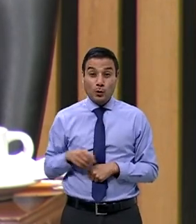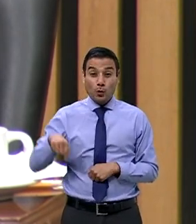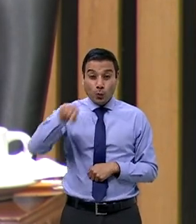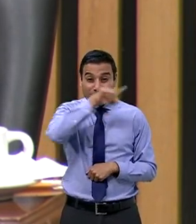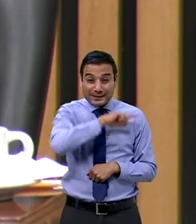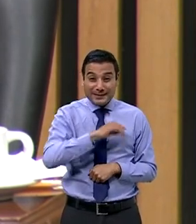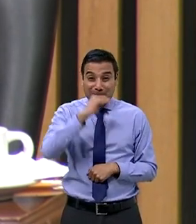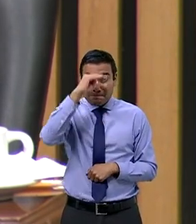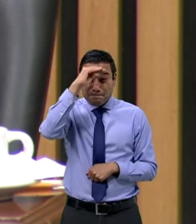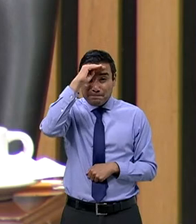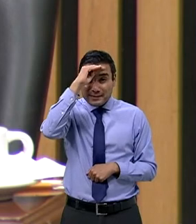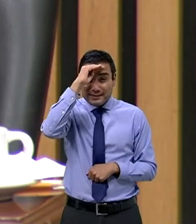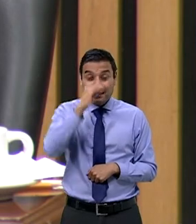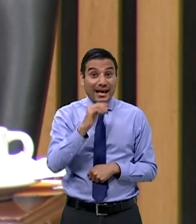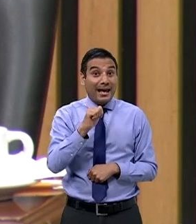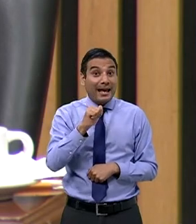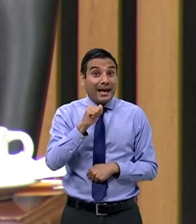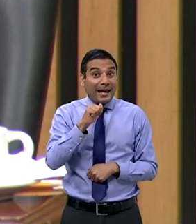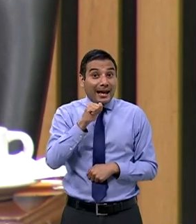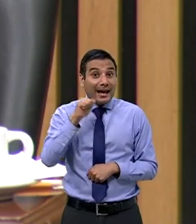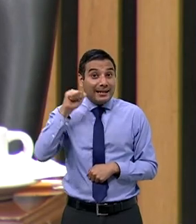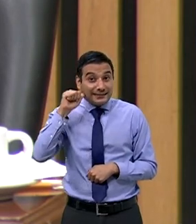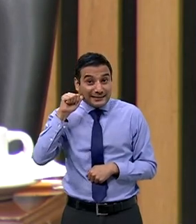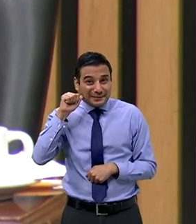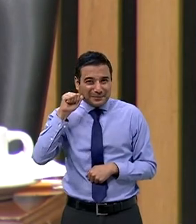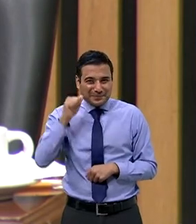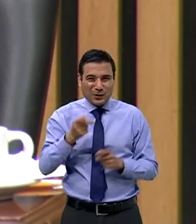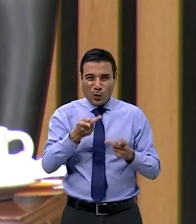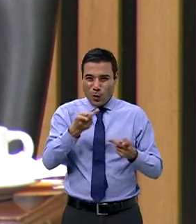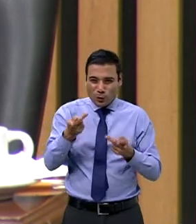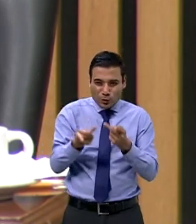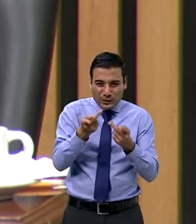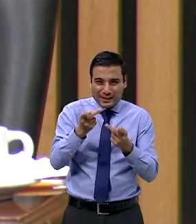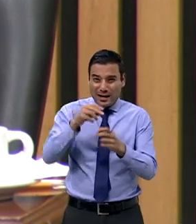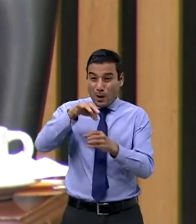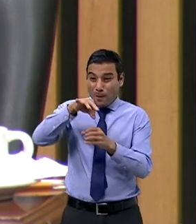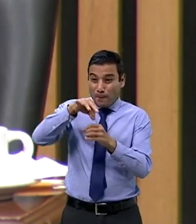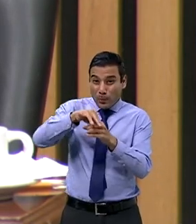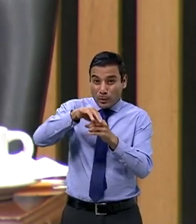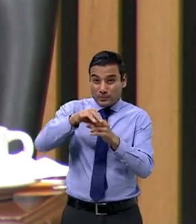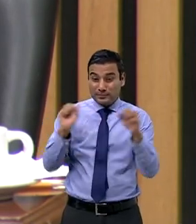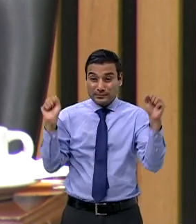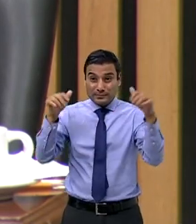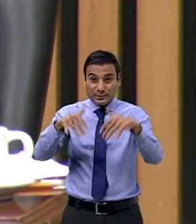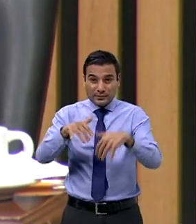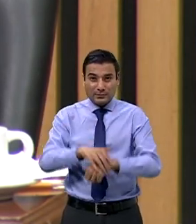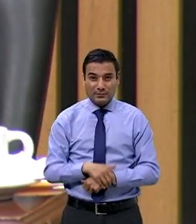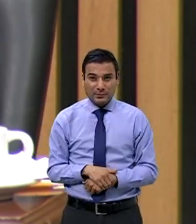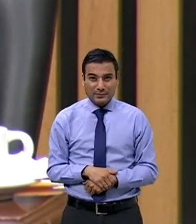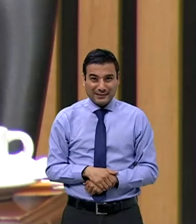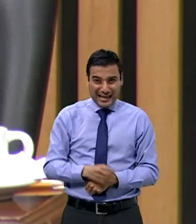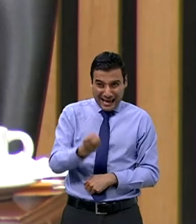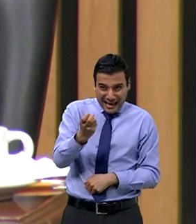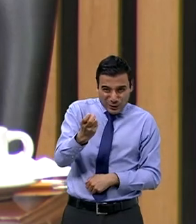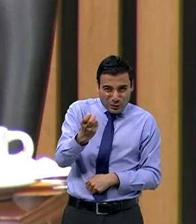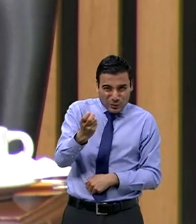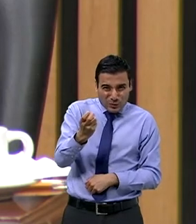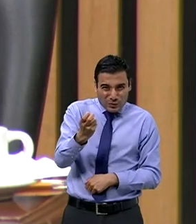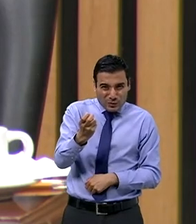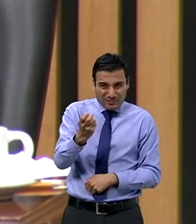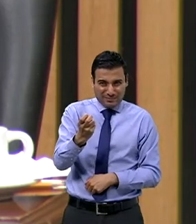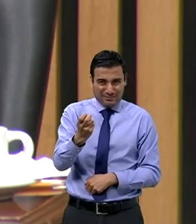ayer y que la consulta popular de ayer fue exclusivamente de morena